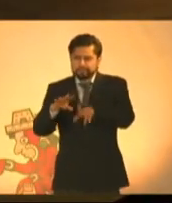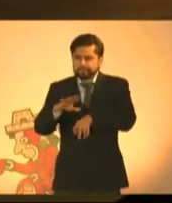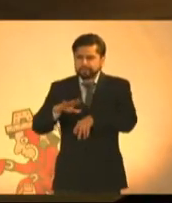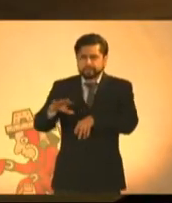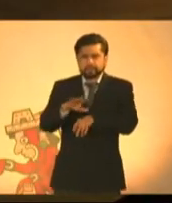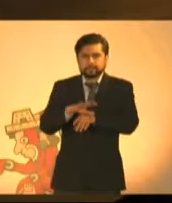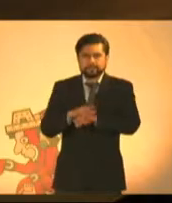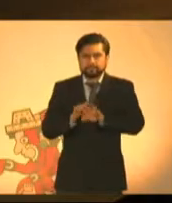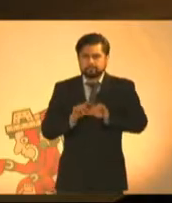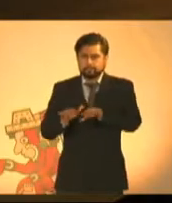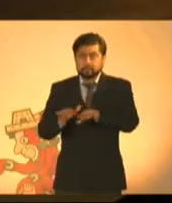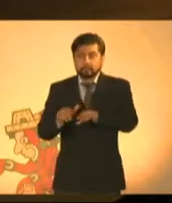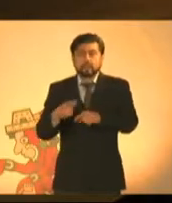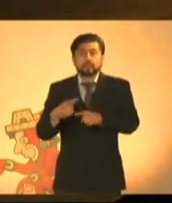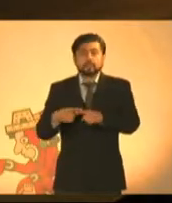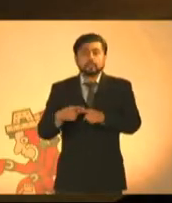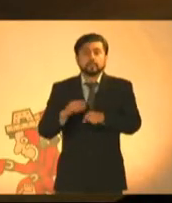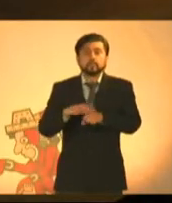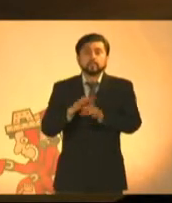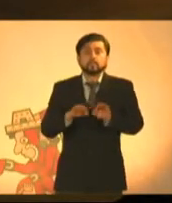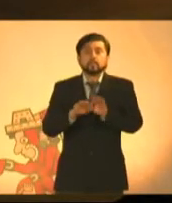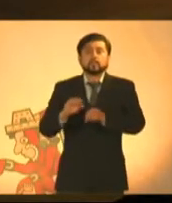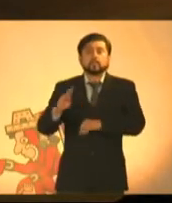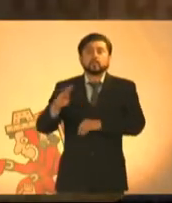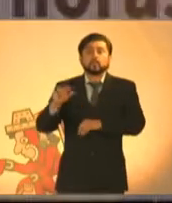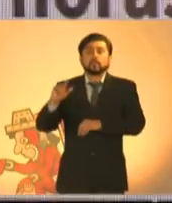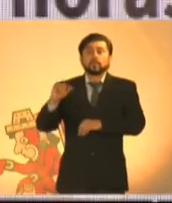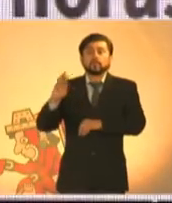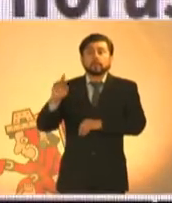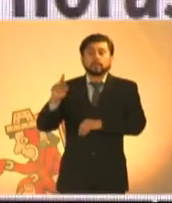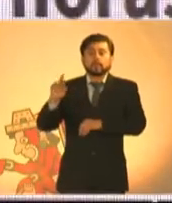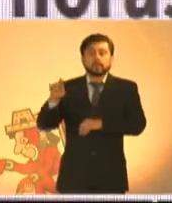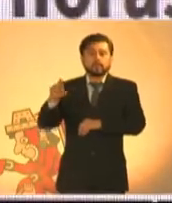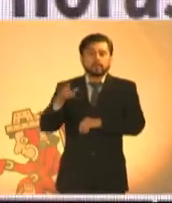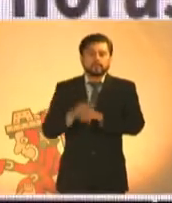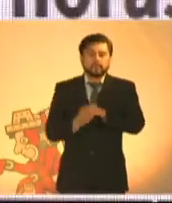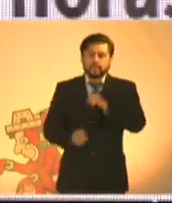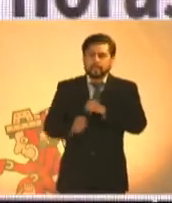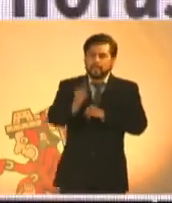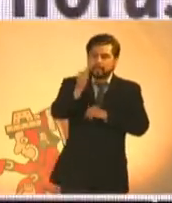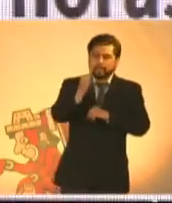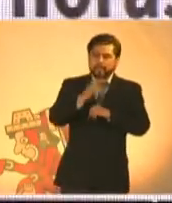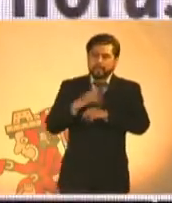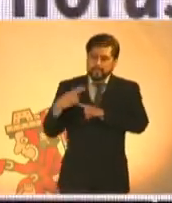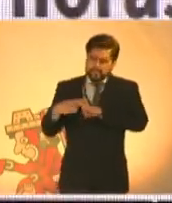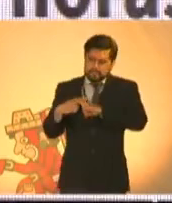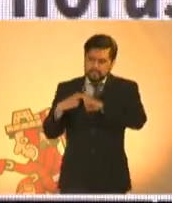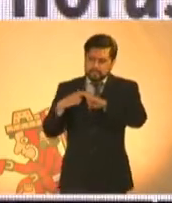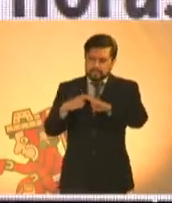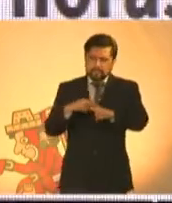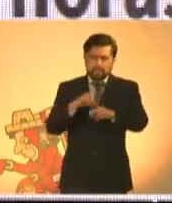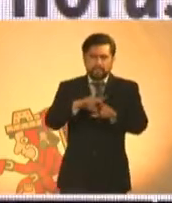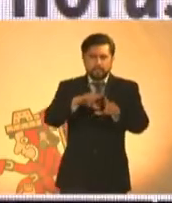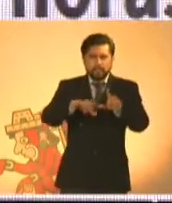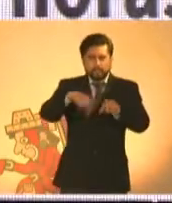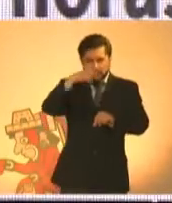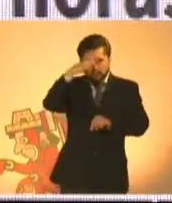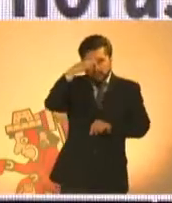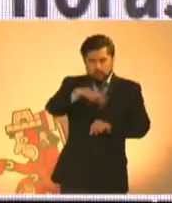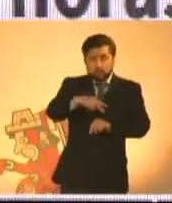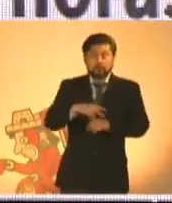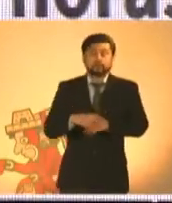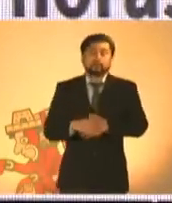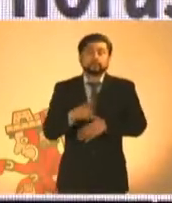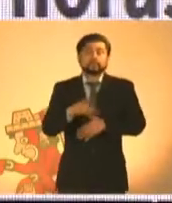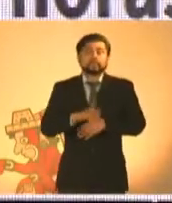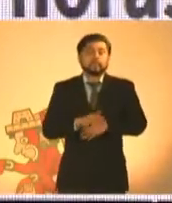incluye a bolívar es la primera vez que los aniversarios celebratorios nacionales de méxico